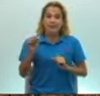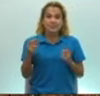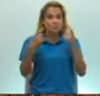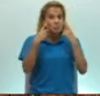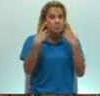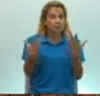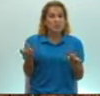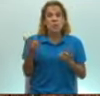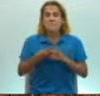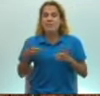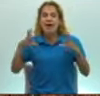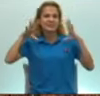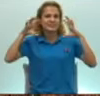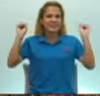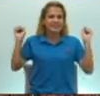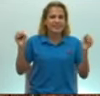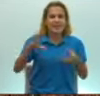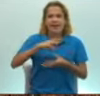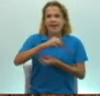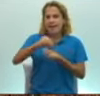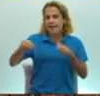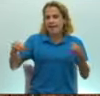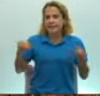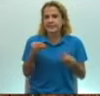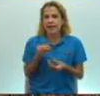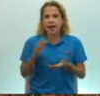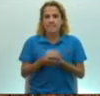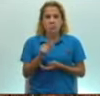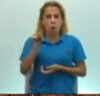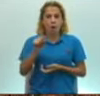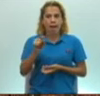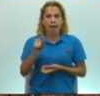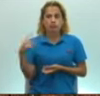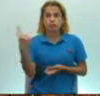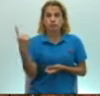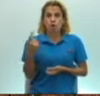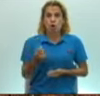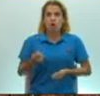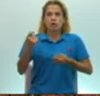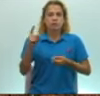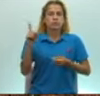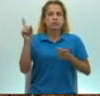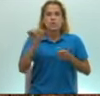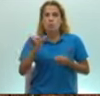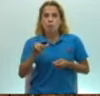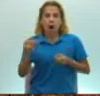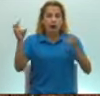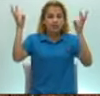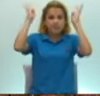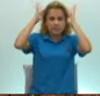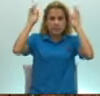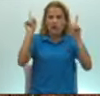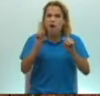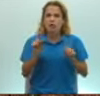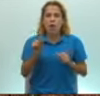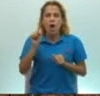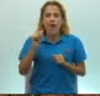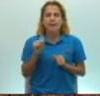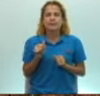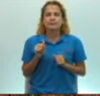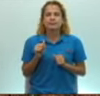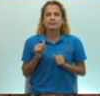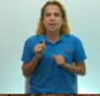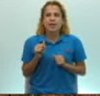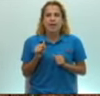papel fundamental o un elemento fundamental para entender la transición, a tal punto que ni siquiera se proclama a él mismo emperador, como lo había hecho Julio